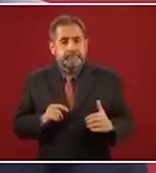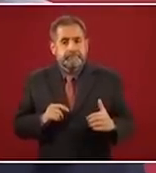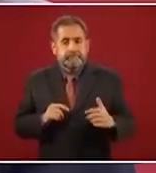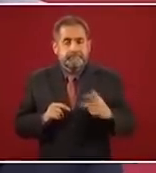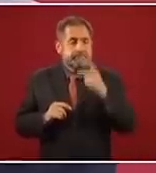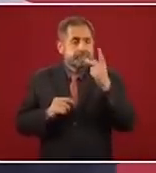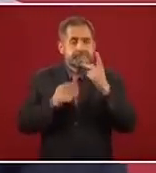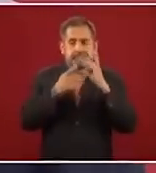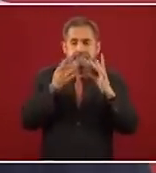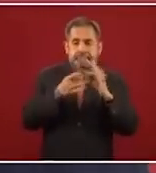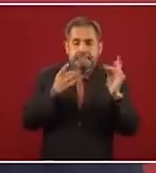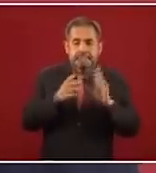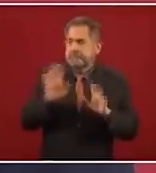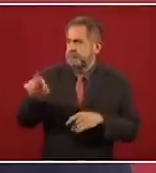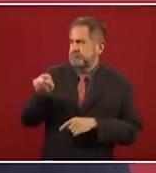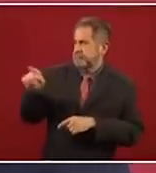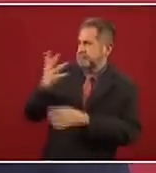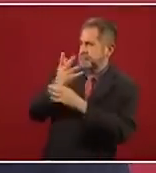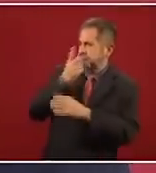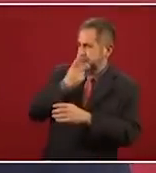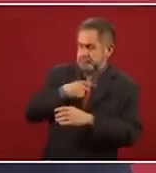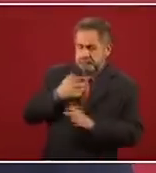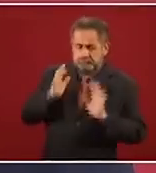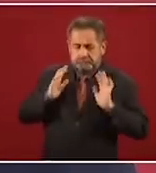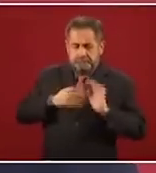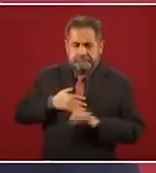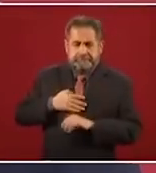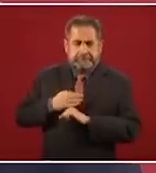para su defensa.